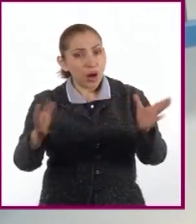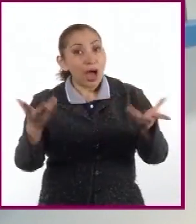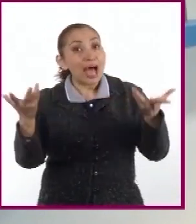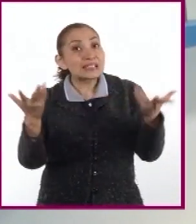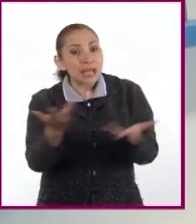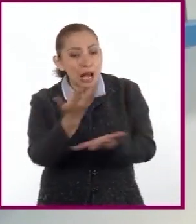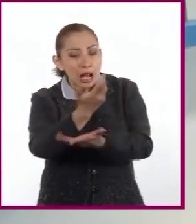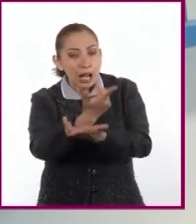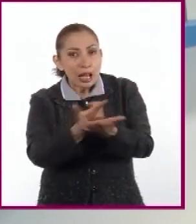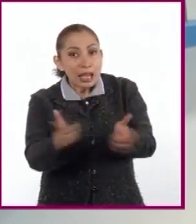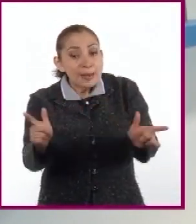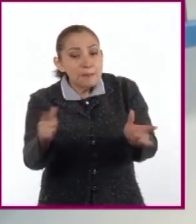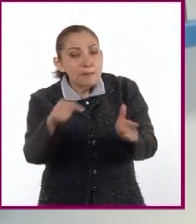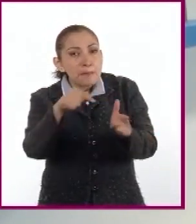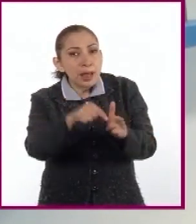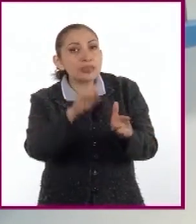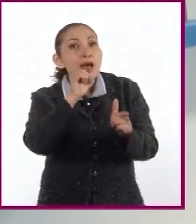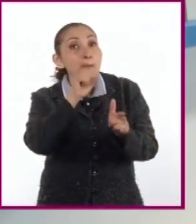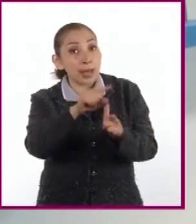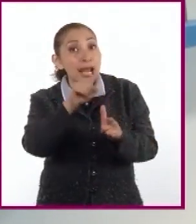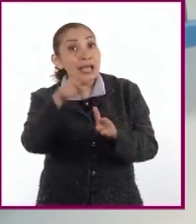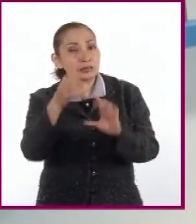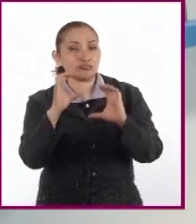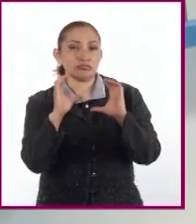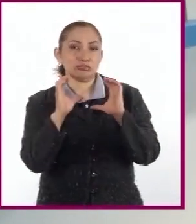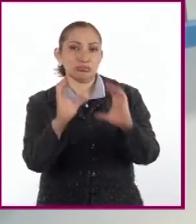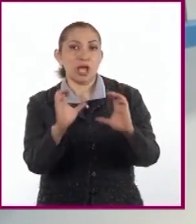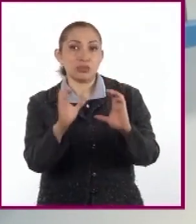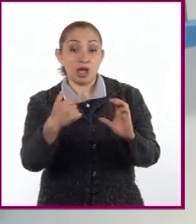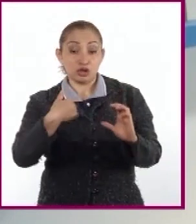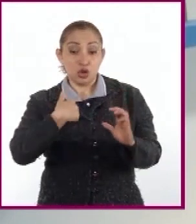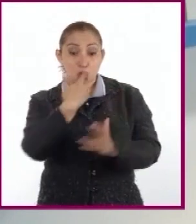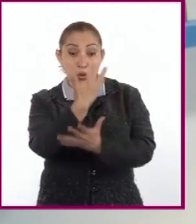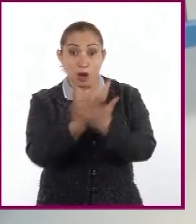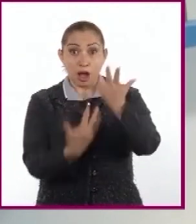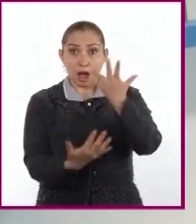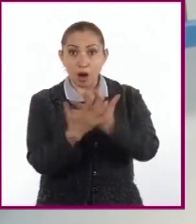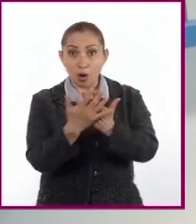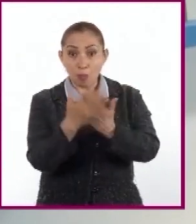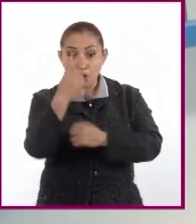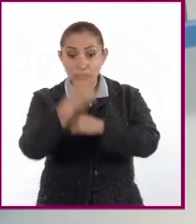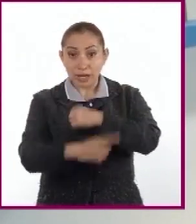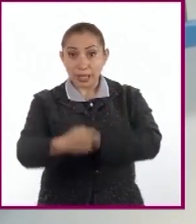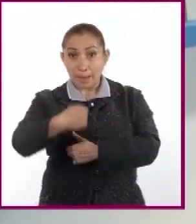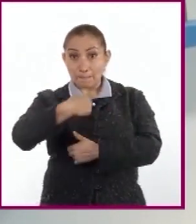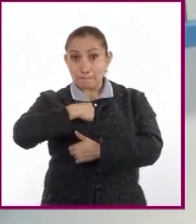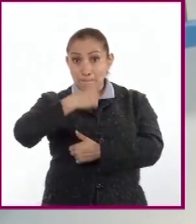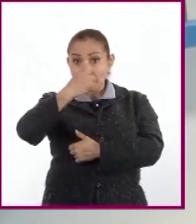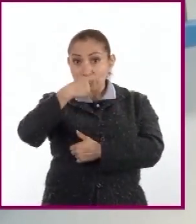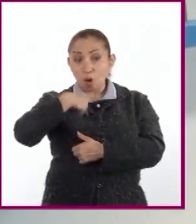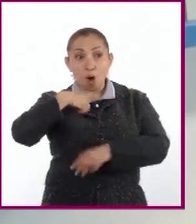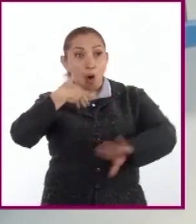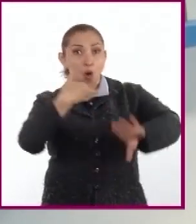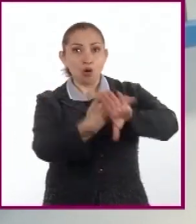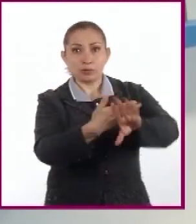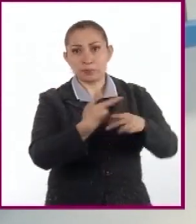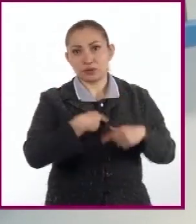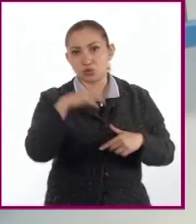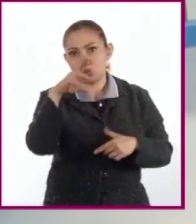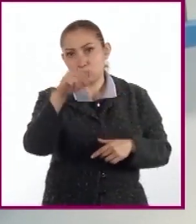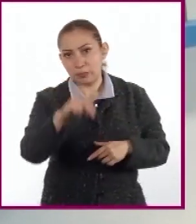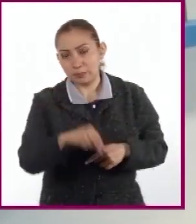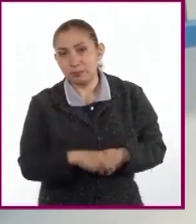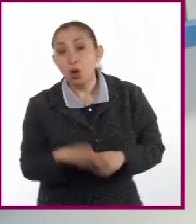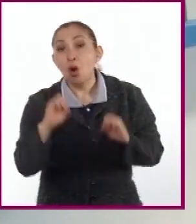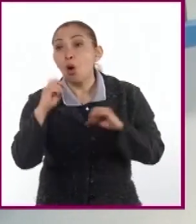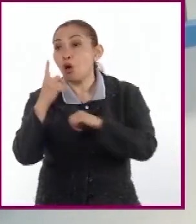de la libertad también conlleva procurar que nuestros actos no afecten nuestra dignidad o la de otras y otros, ni